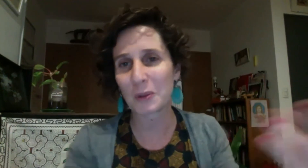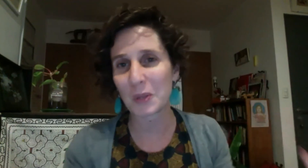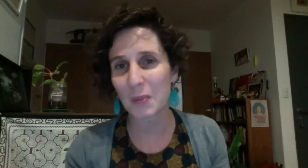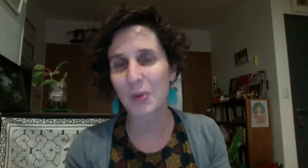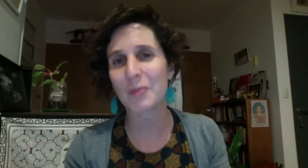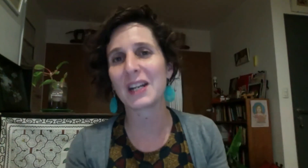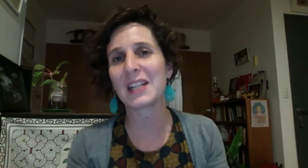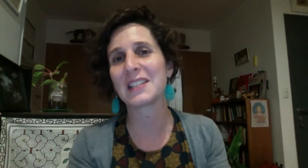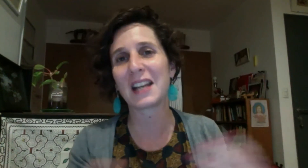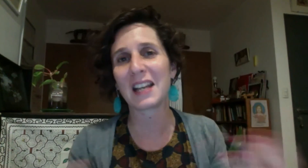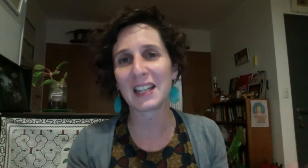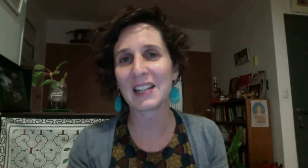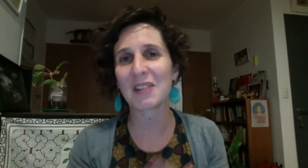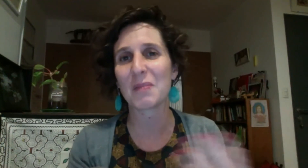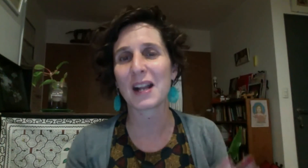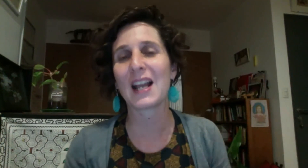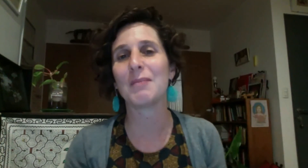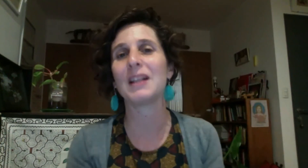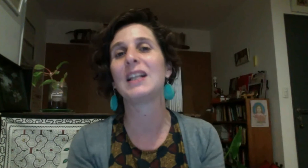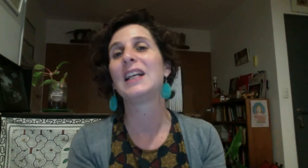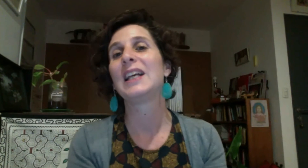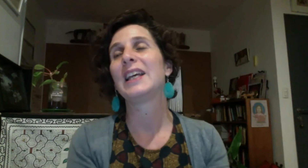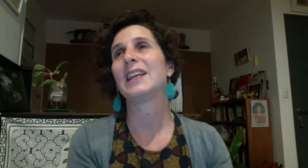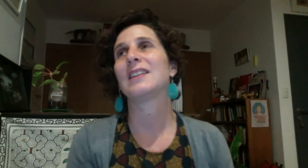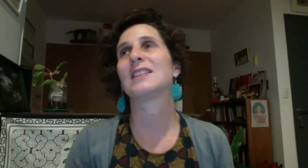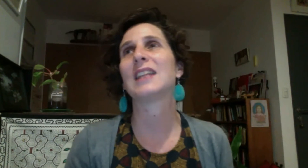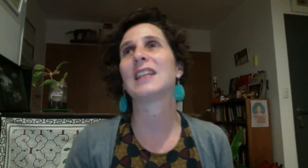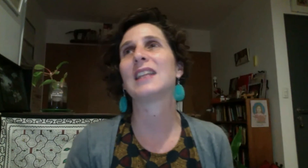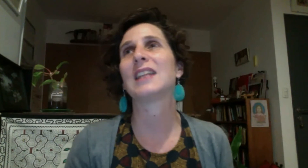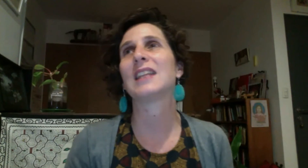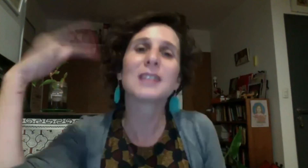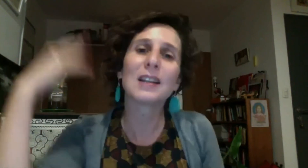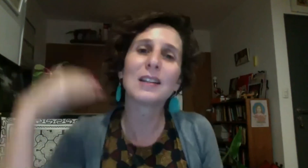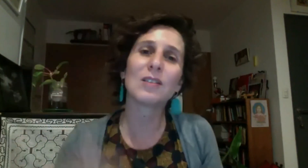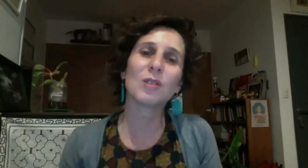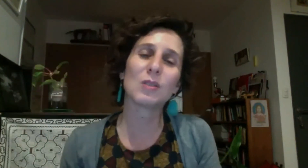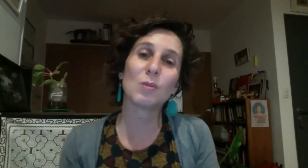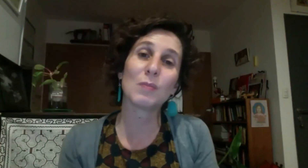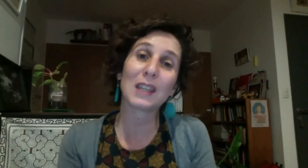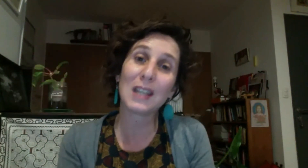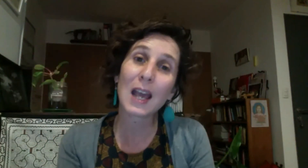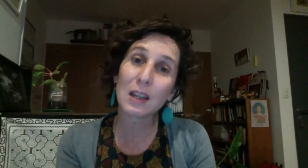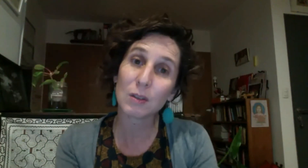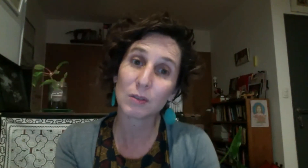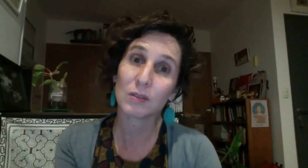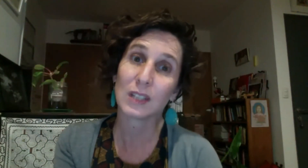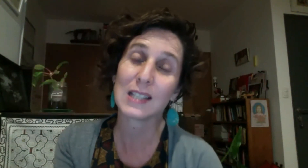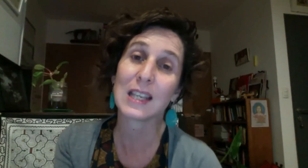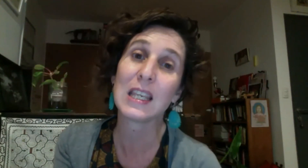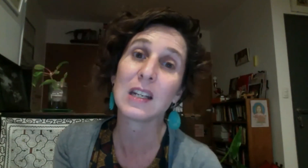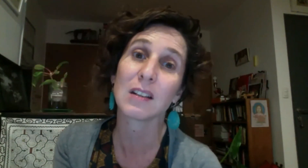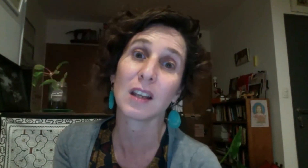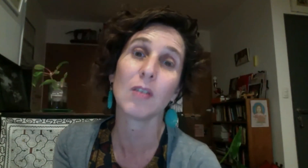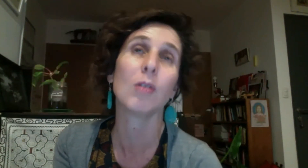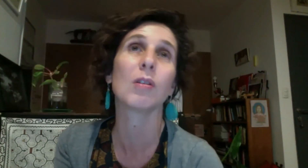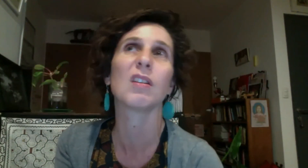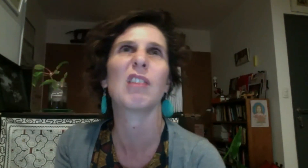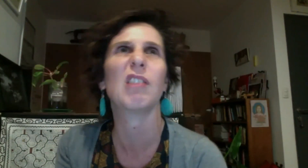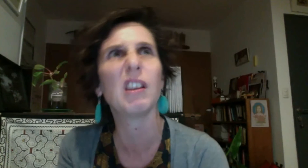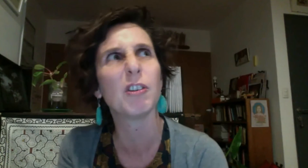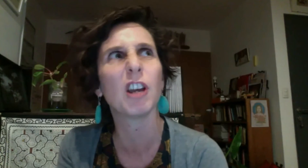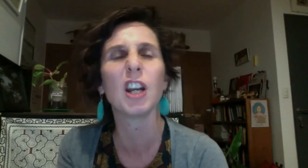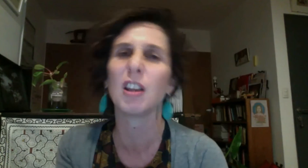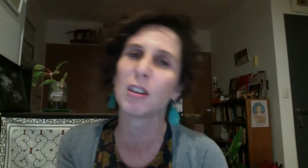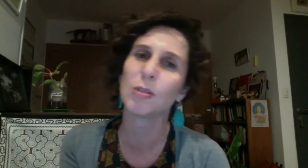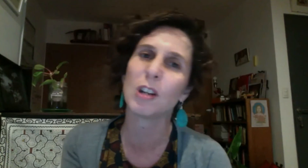cuando ya podamos regresar, ya con más calma, ya puede estar dentro de su imaginario, ese ir, que no le